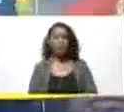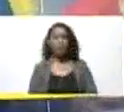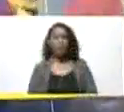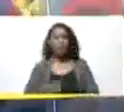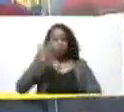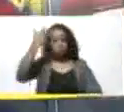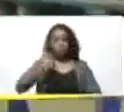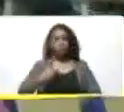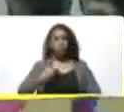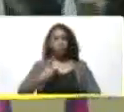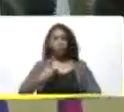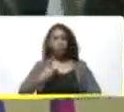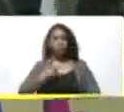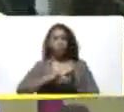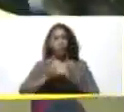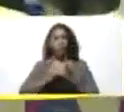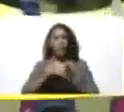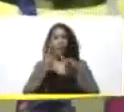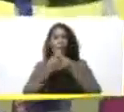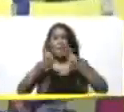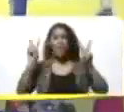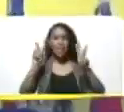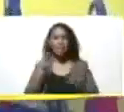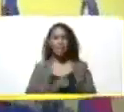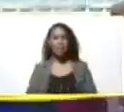¡Somos paz!